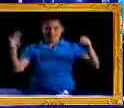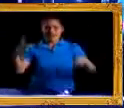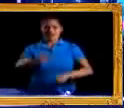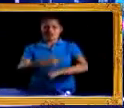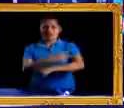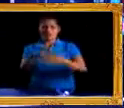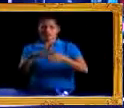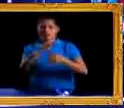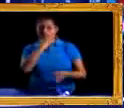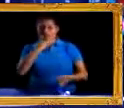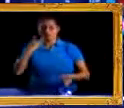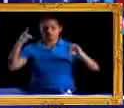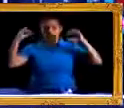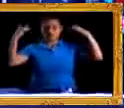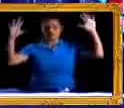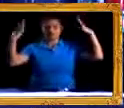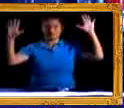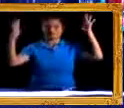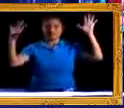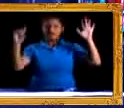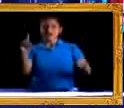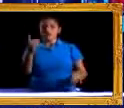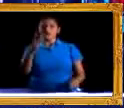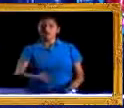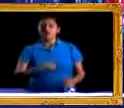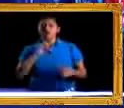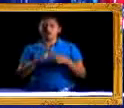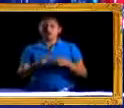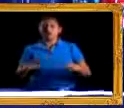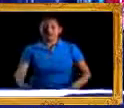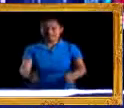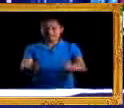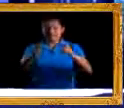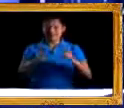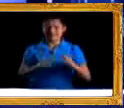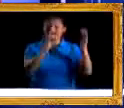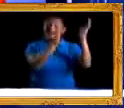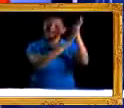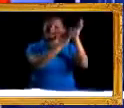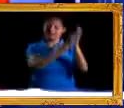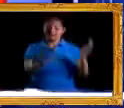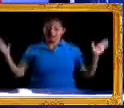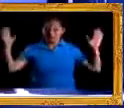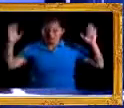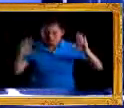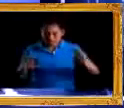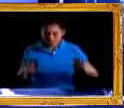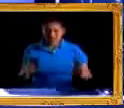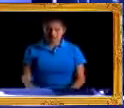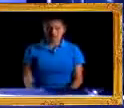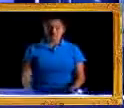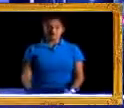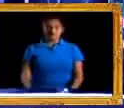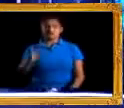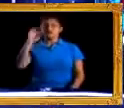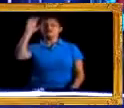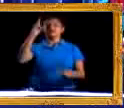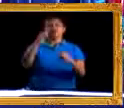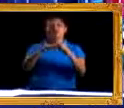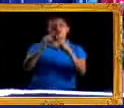de Dios, al único digno de recibir las riquezas, la alabanza, la adoración, a su